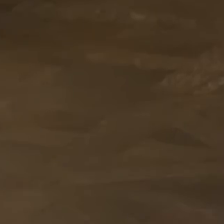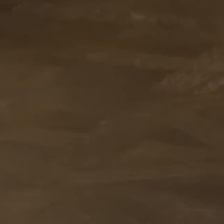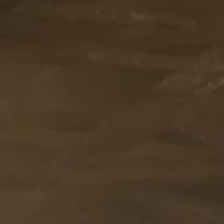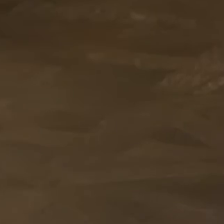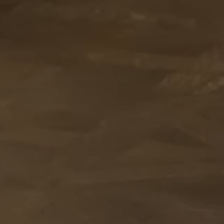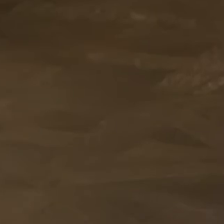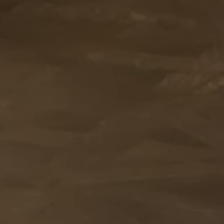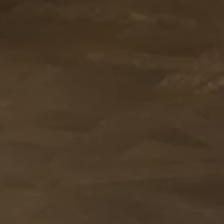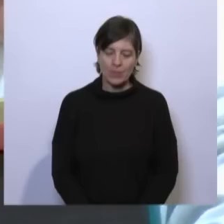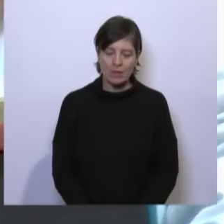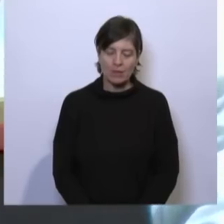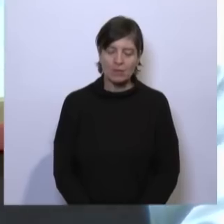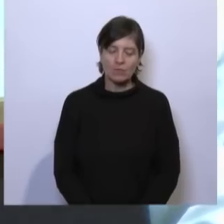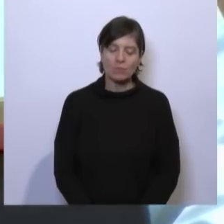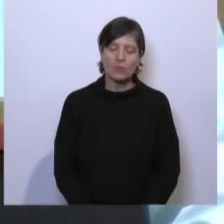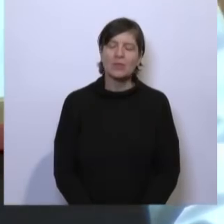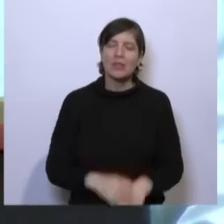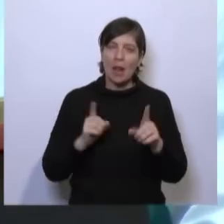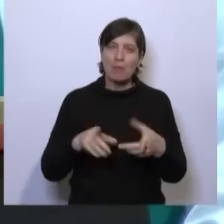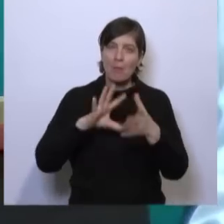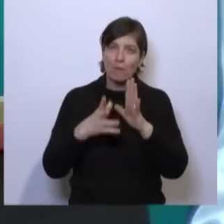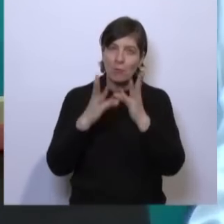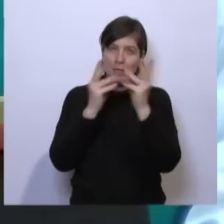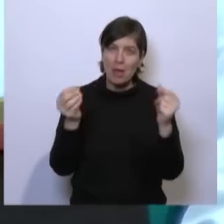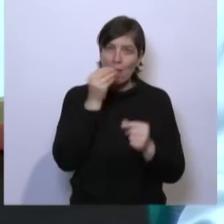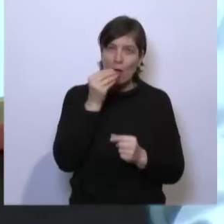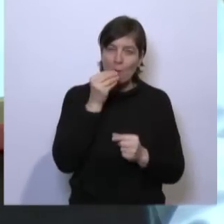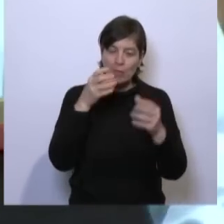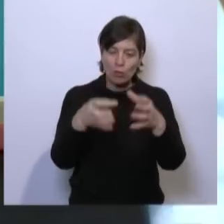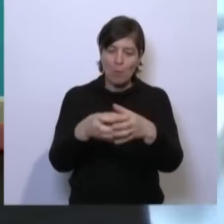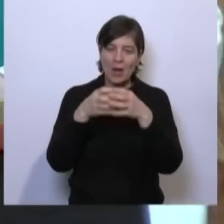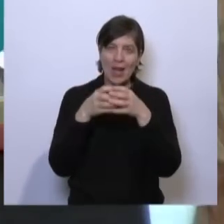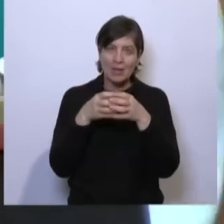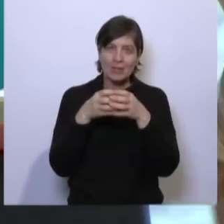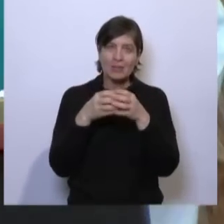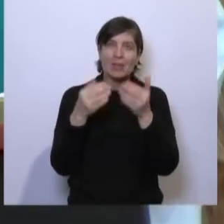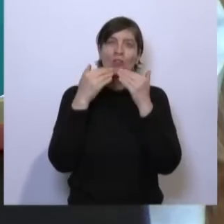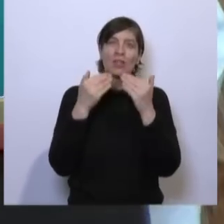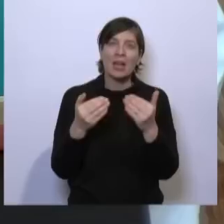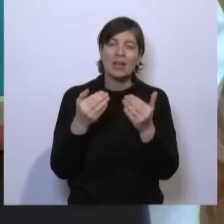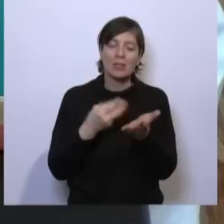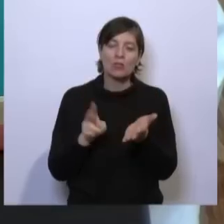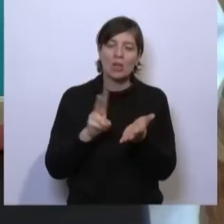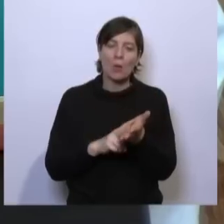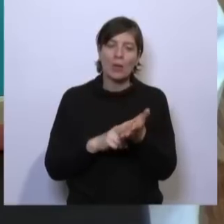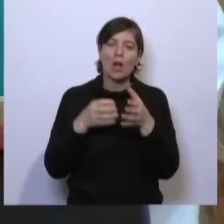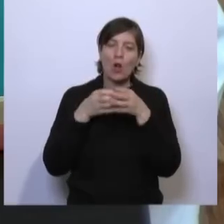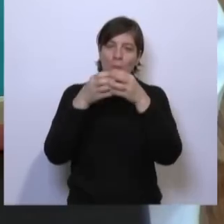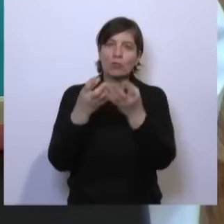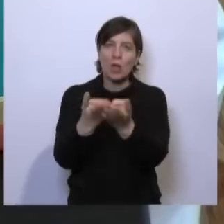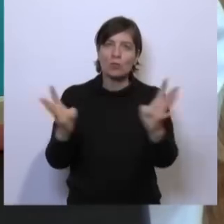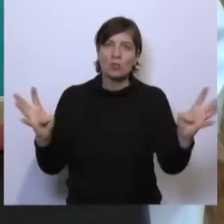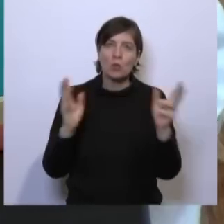Del mismo modo, acabada la cena, tomó el cáliz, y dándote gracias de nuevo, lo pasó a